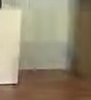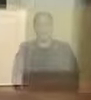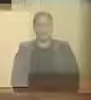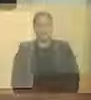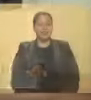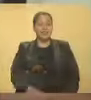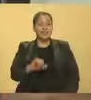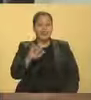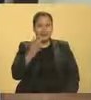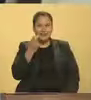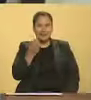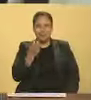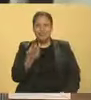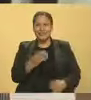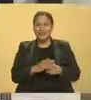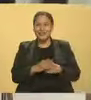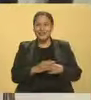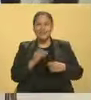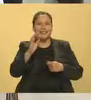Así es.